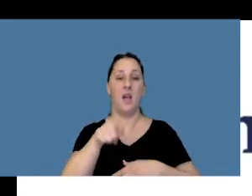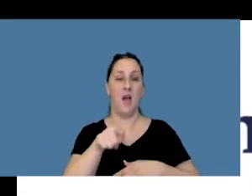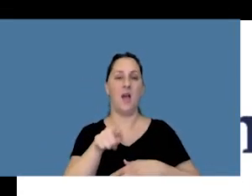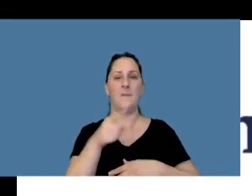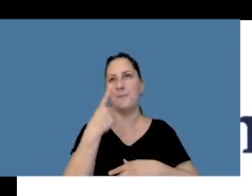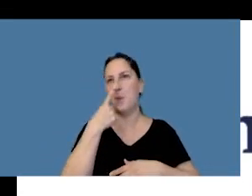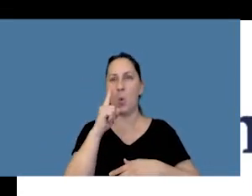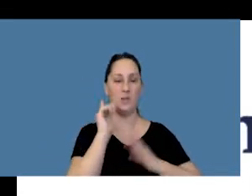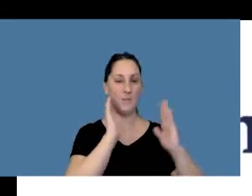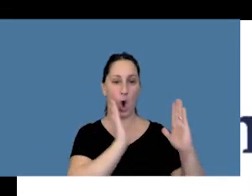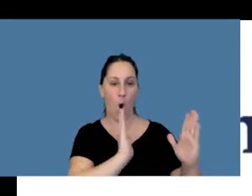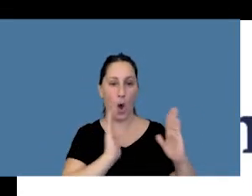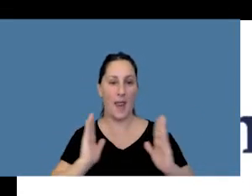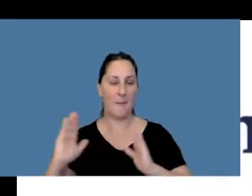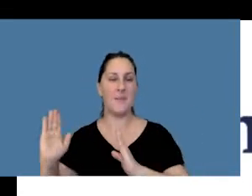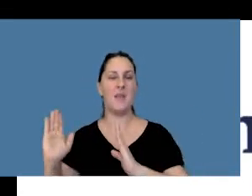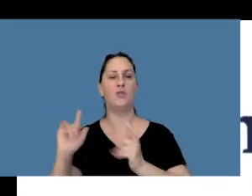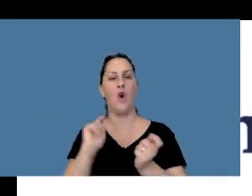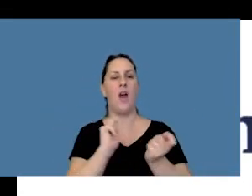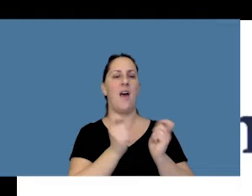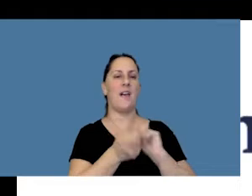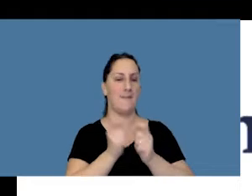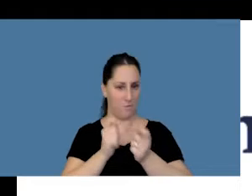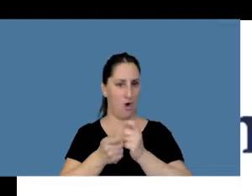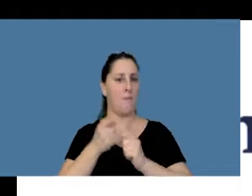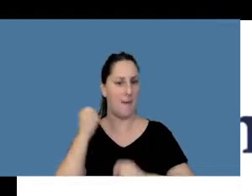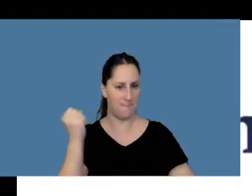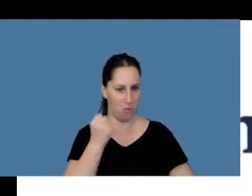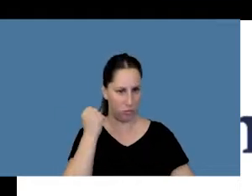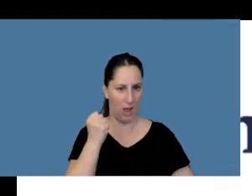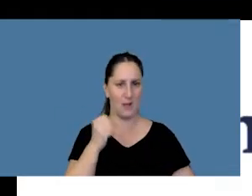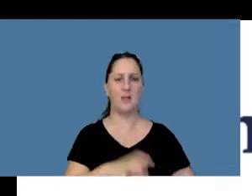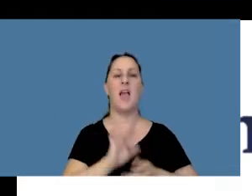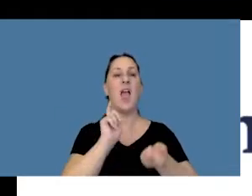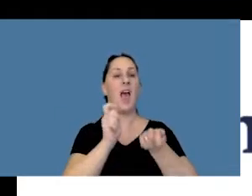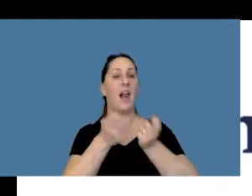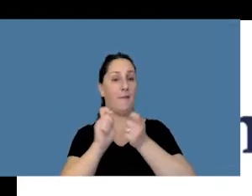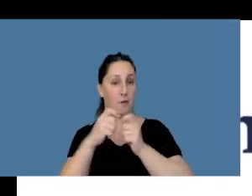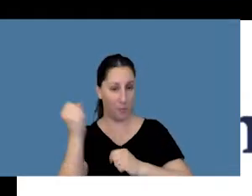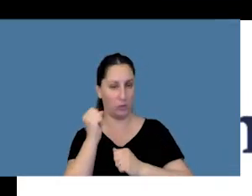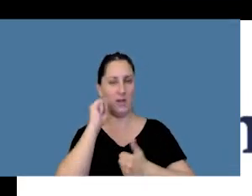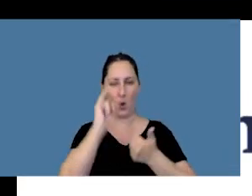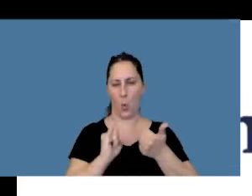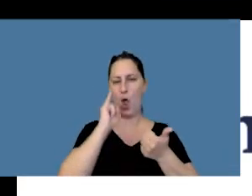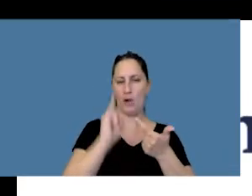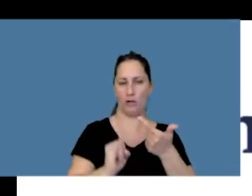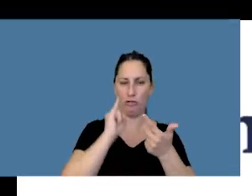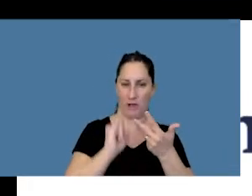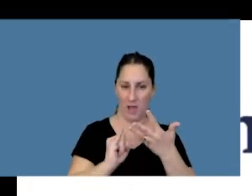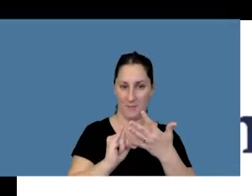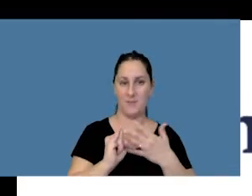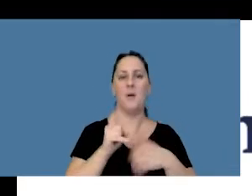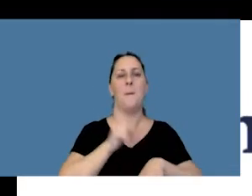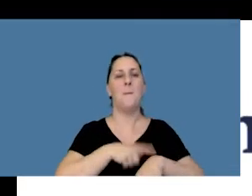último ordenamiento reformas muy importantes. Las voy a ir comentando a medida que vaya,